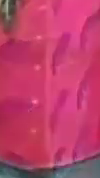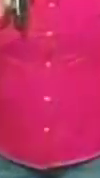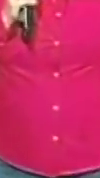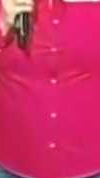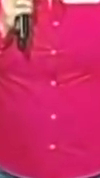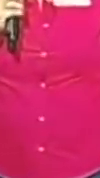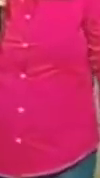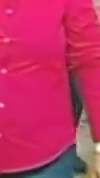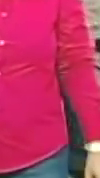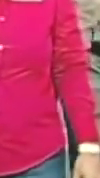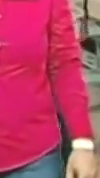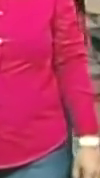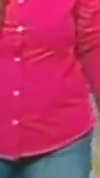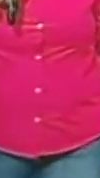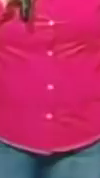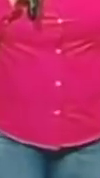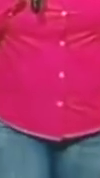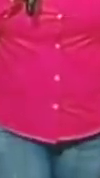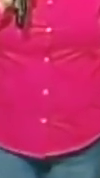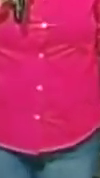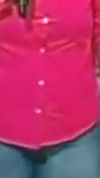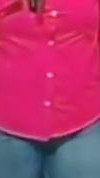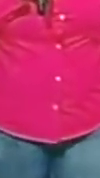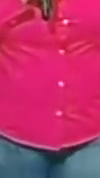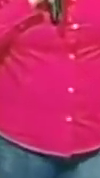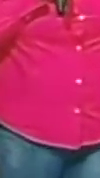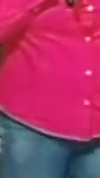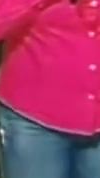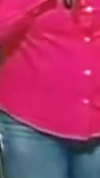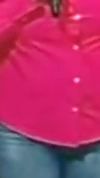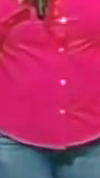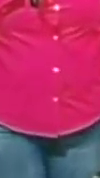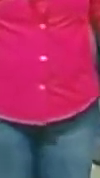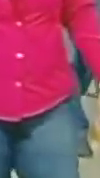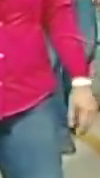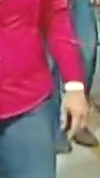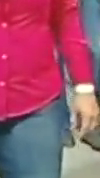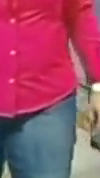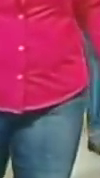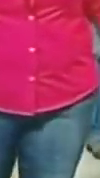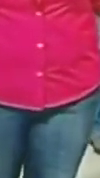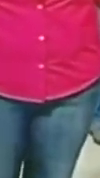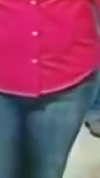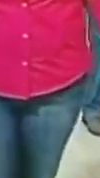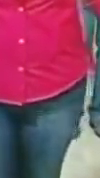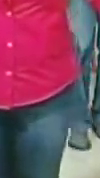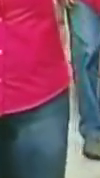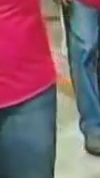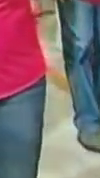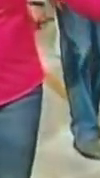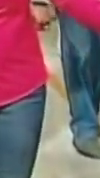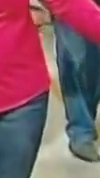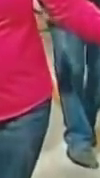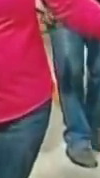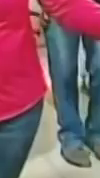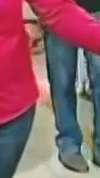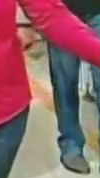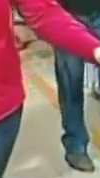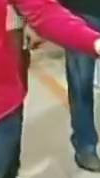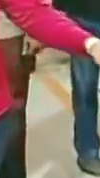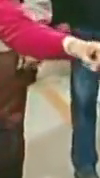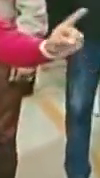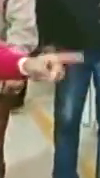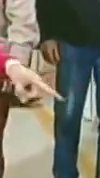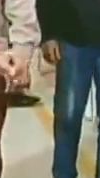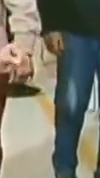India y ahora con la Organización Mundial de la Salud. Por aquí también tenemos la estación número 2, Adriana. Presidente, esta estación está